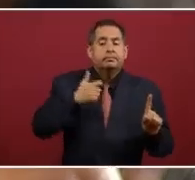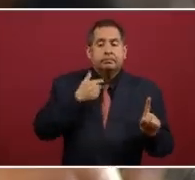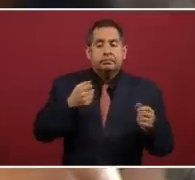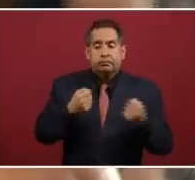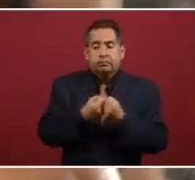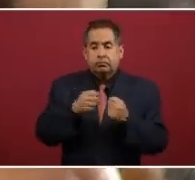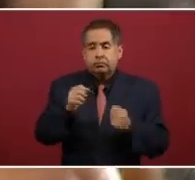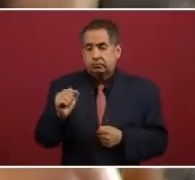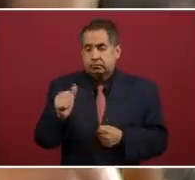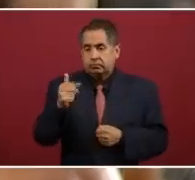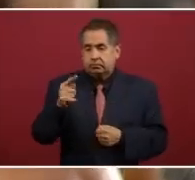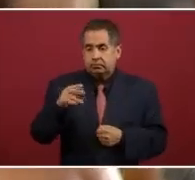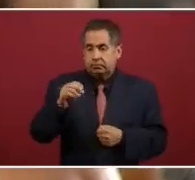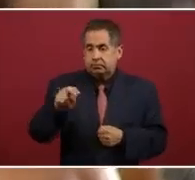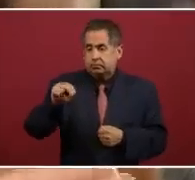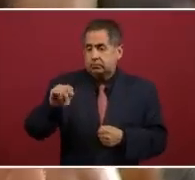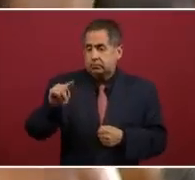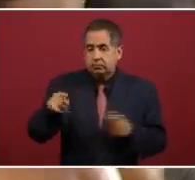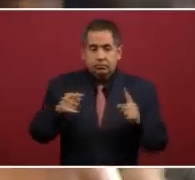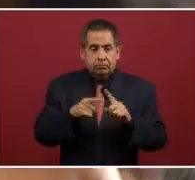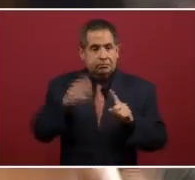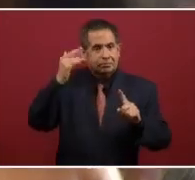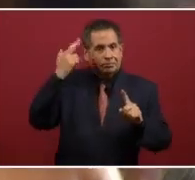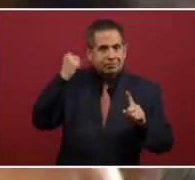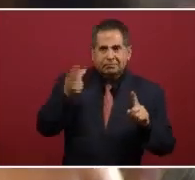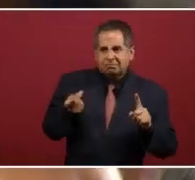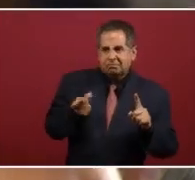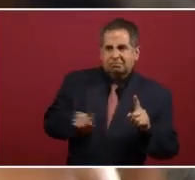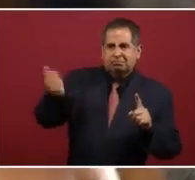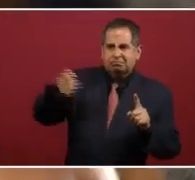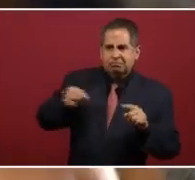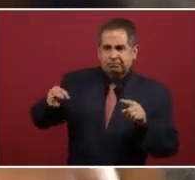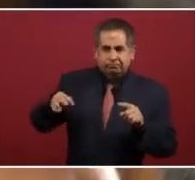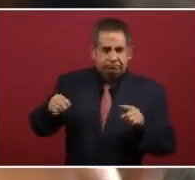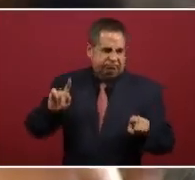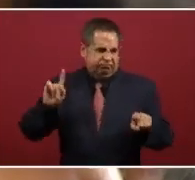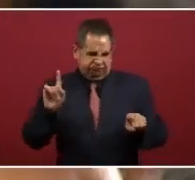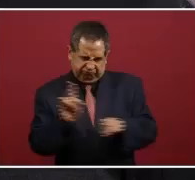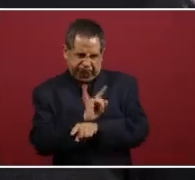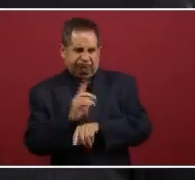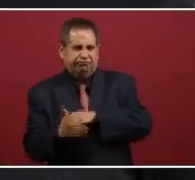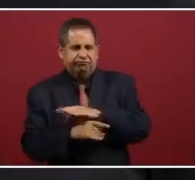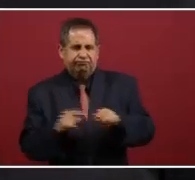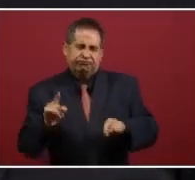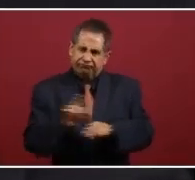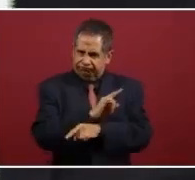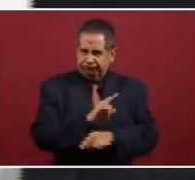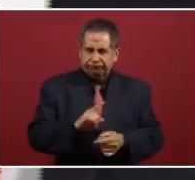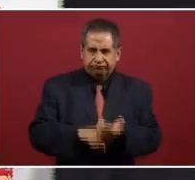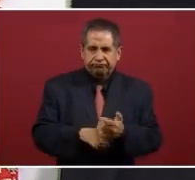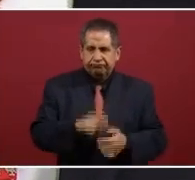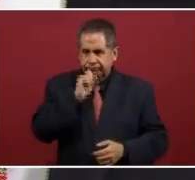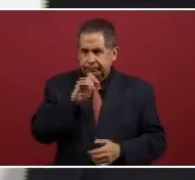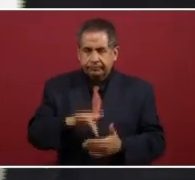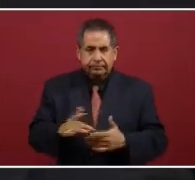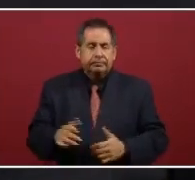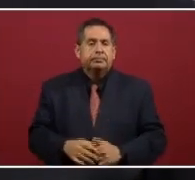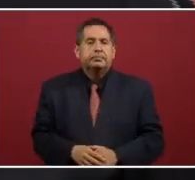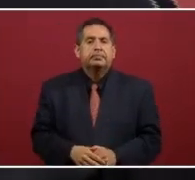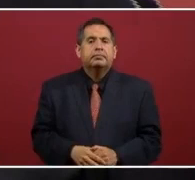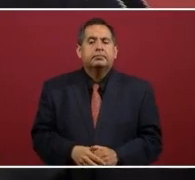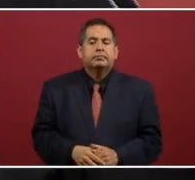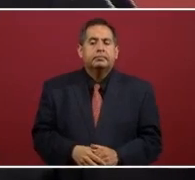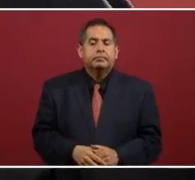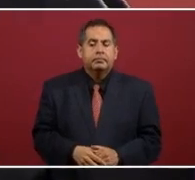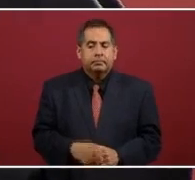con Santiago Nieto, que incluso le costó su trabajo en el sexenio anterior. No sé si tenga algún comentario sobre esto. Gracias. Bueno,